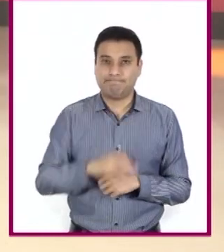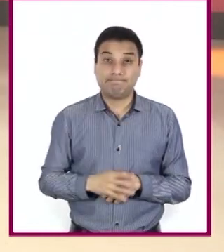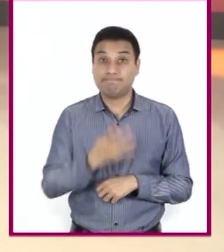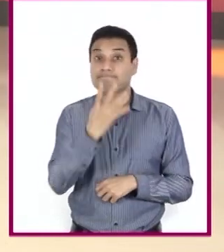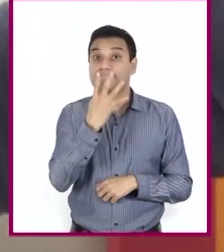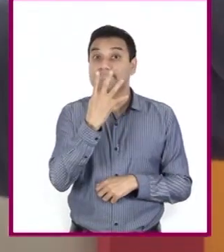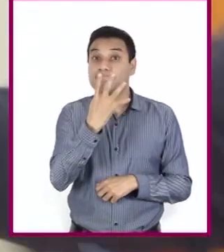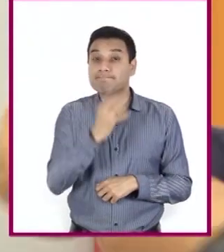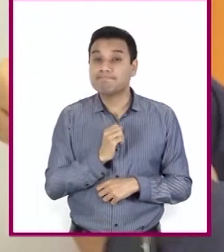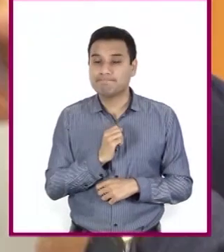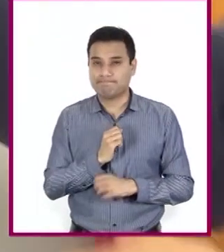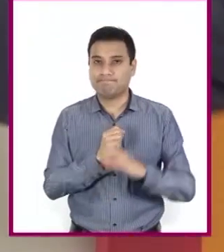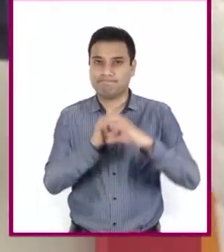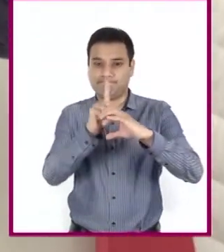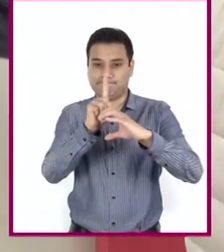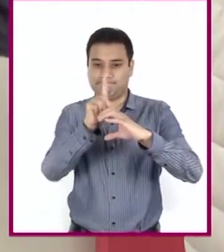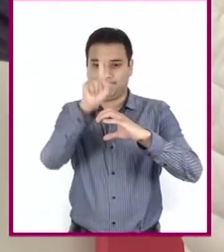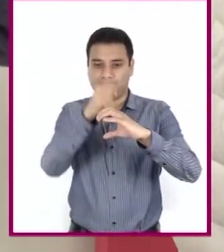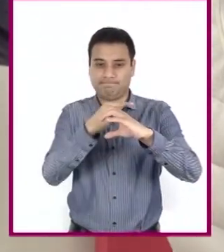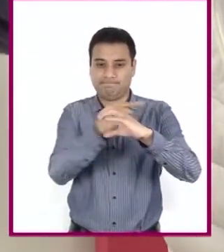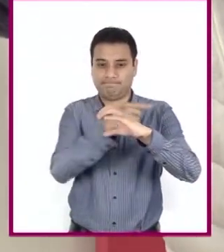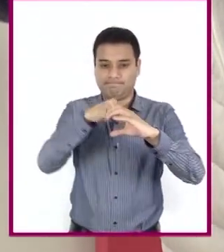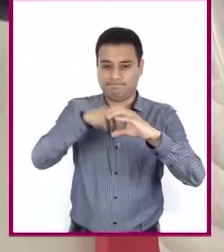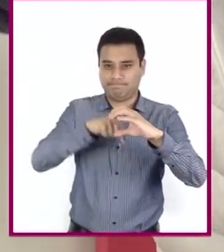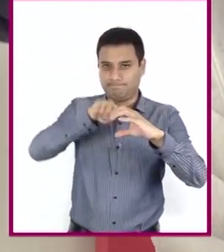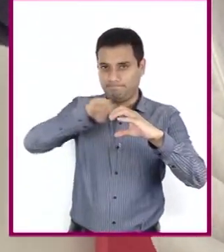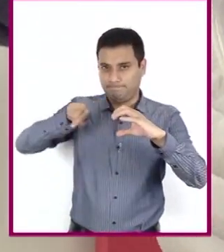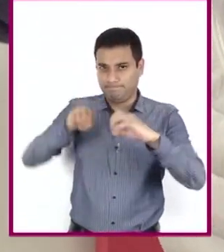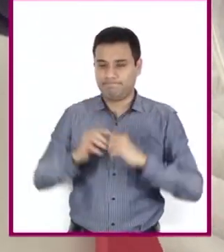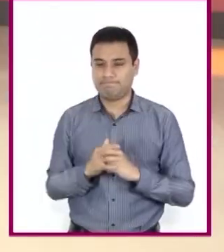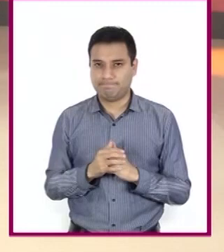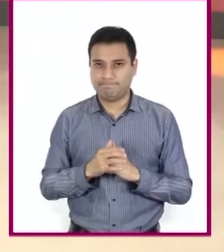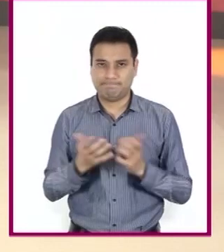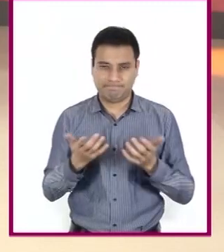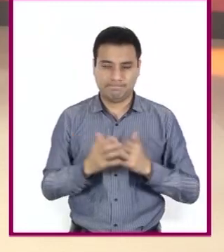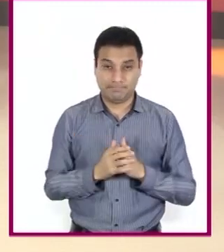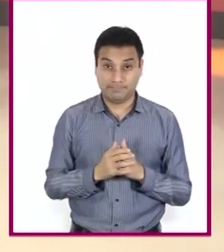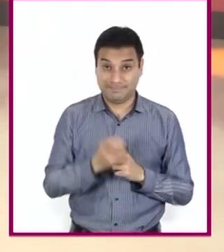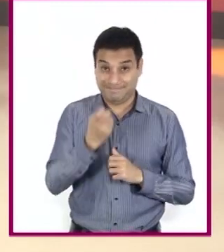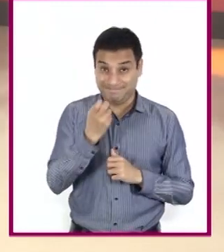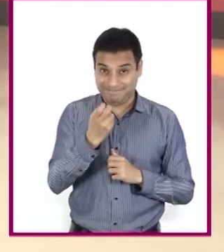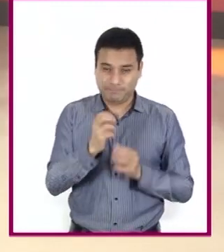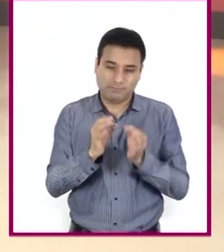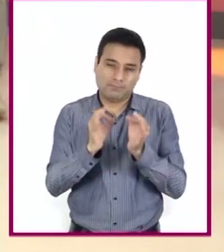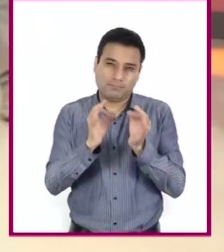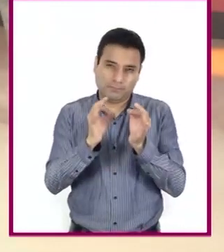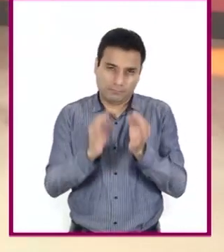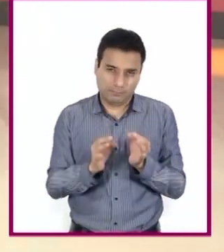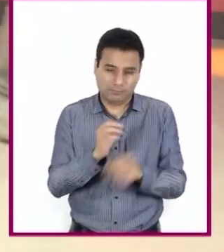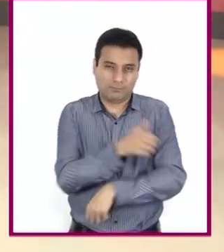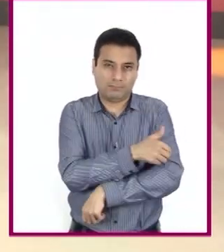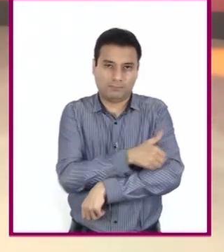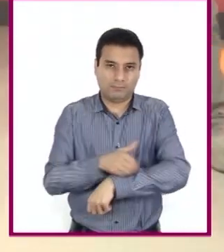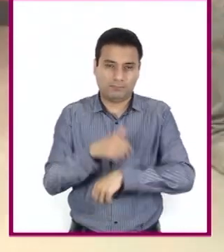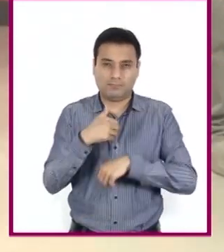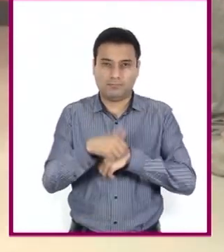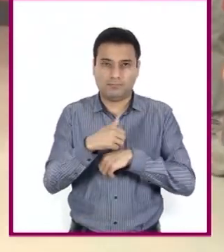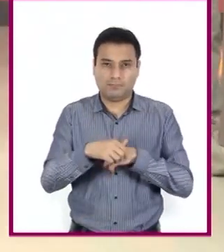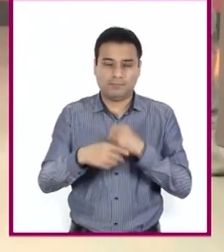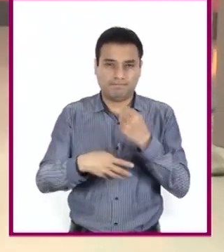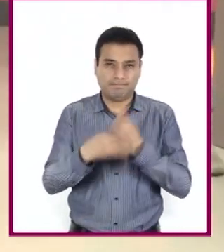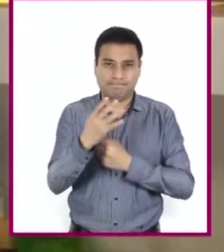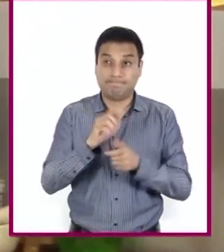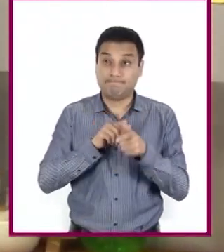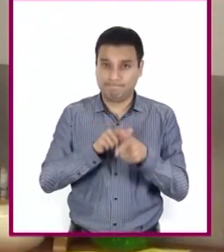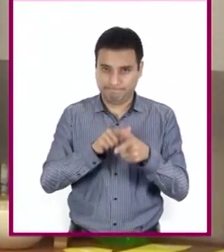4 electrones de valencia en su último nivel orbital y pertenece a la familia 14. Adelante, maestro,